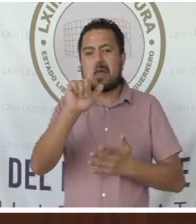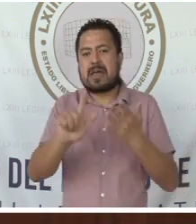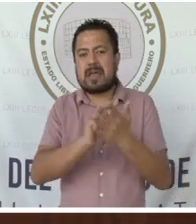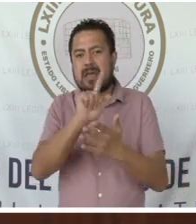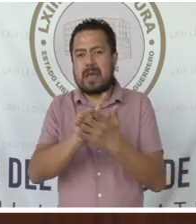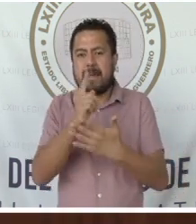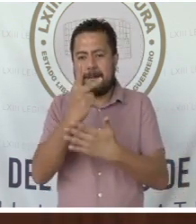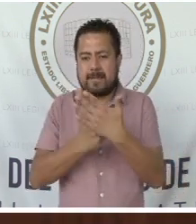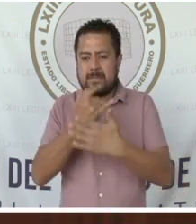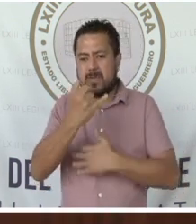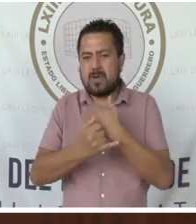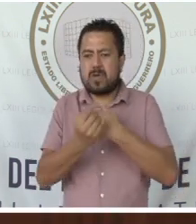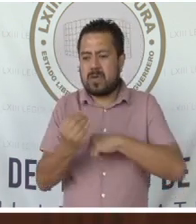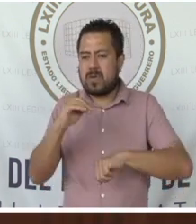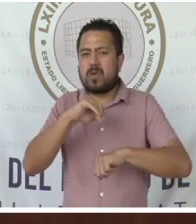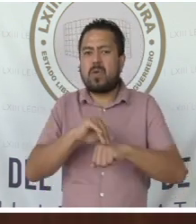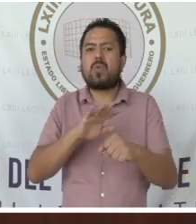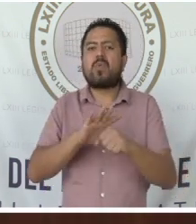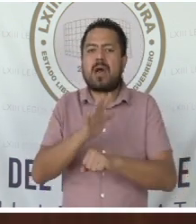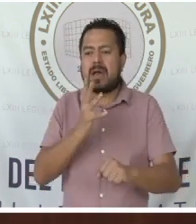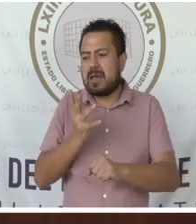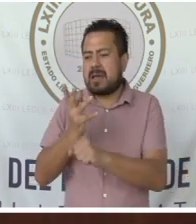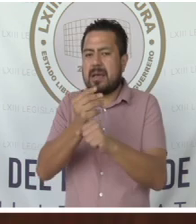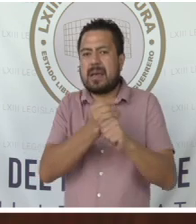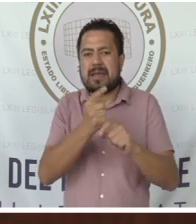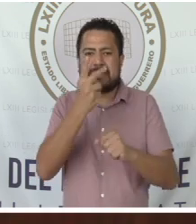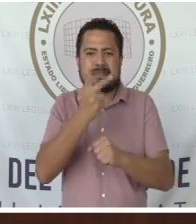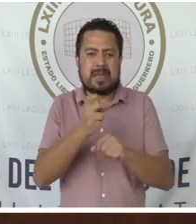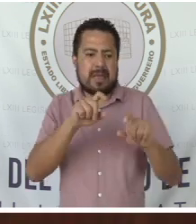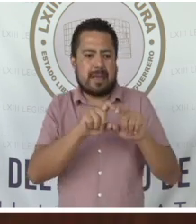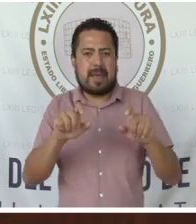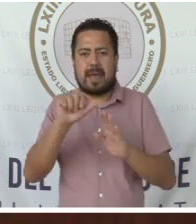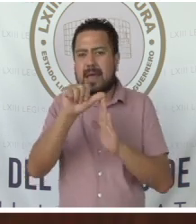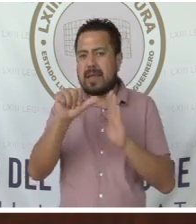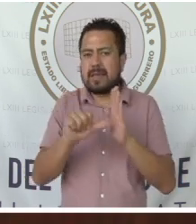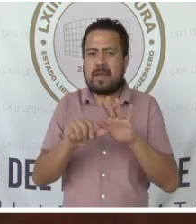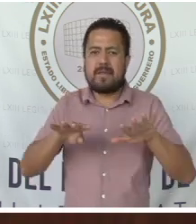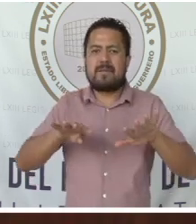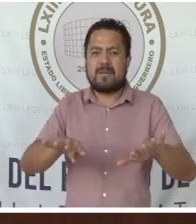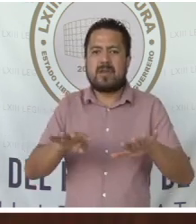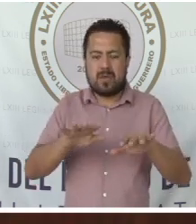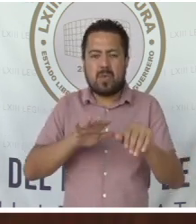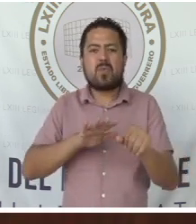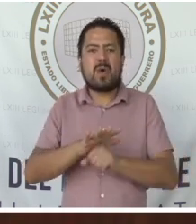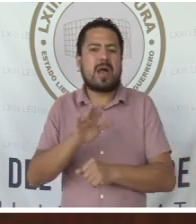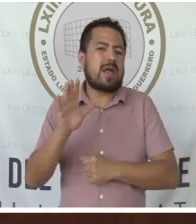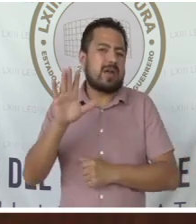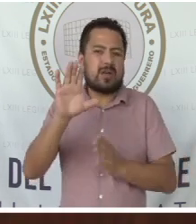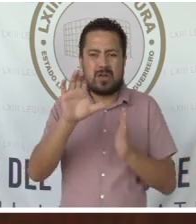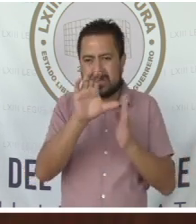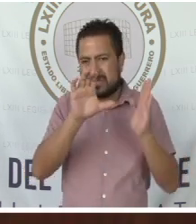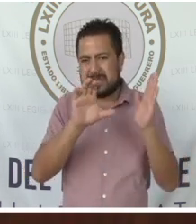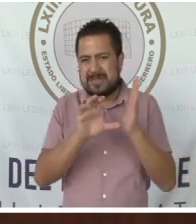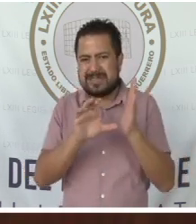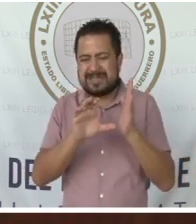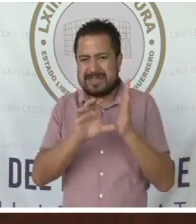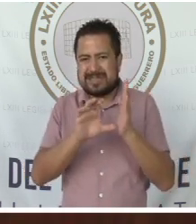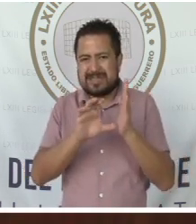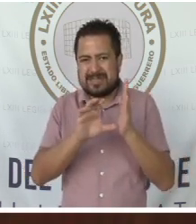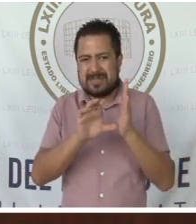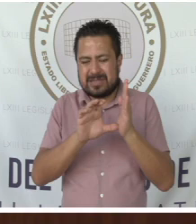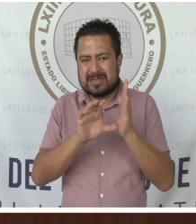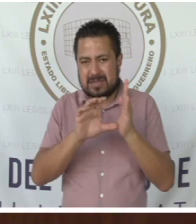con proyecto de decreto por el que se reforma el segundo párrafo del artículo 19 de la Constitución Política de los Estados